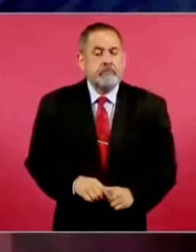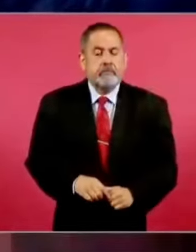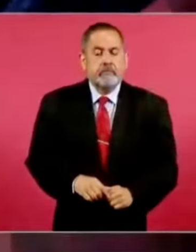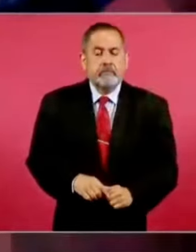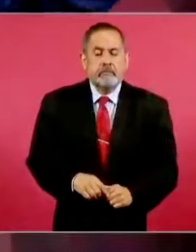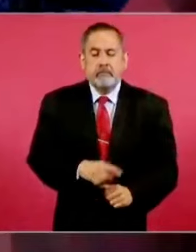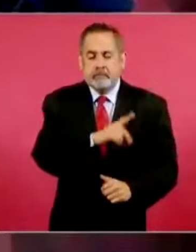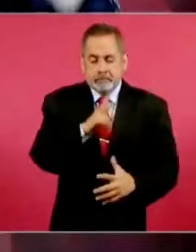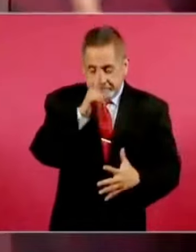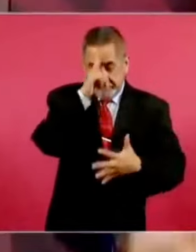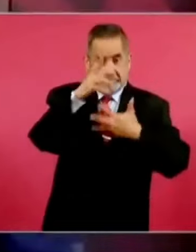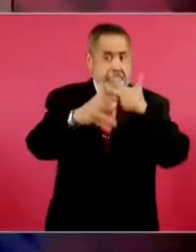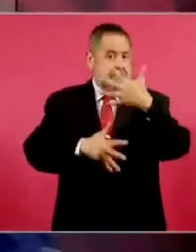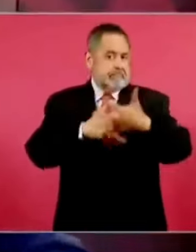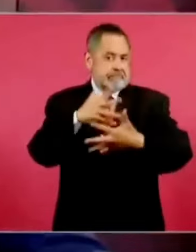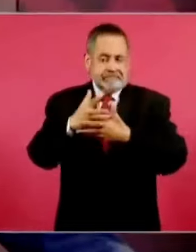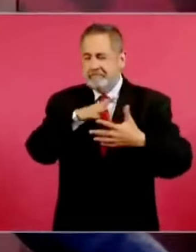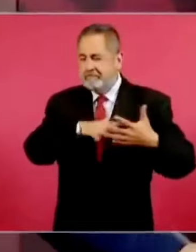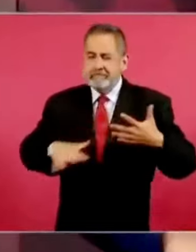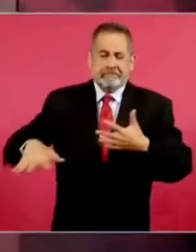La violencia,